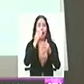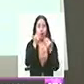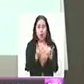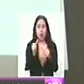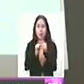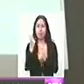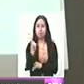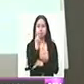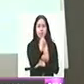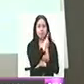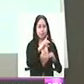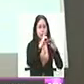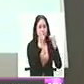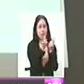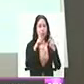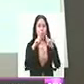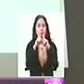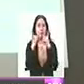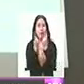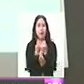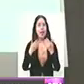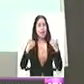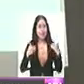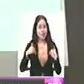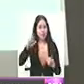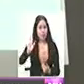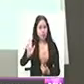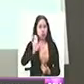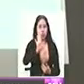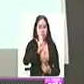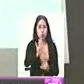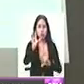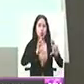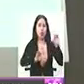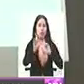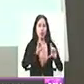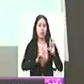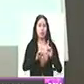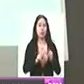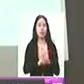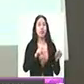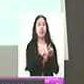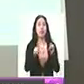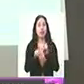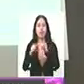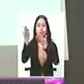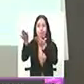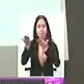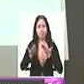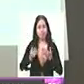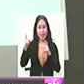PCR, GenExpert, y posteriormente también se han recibido